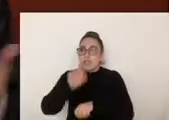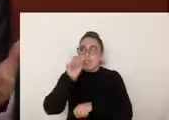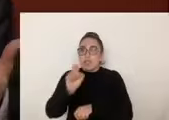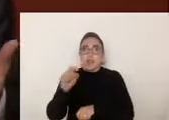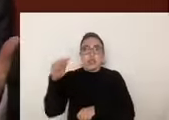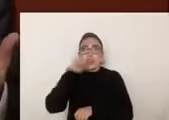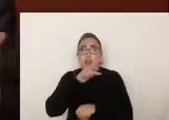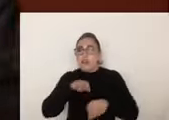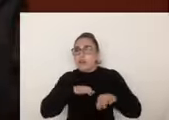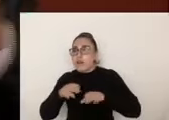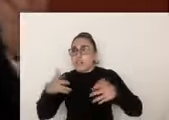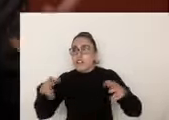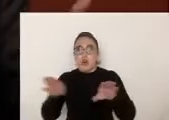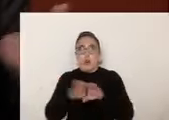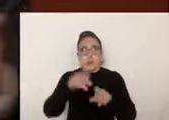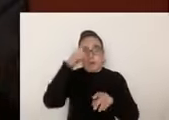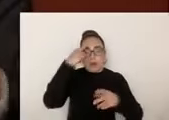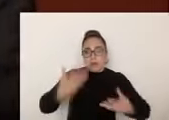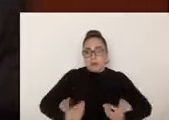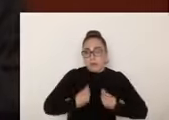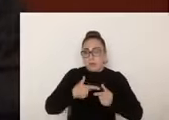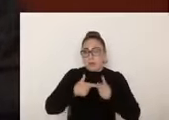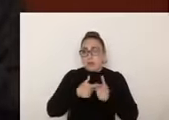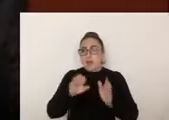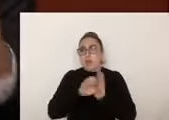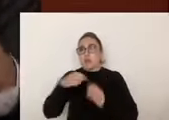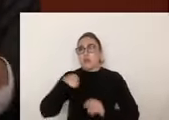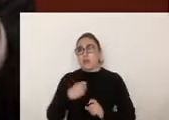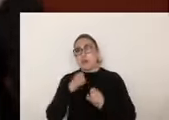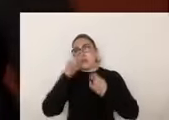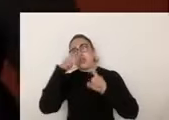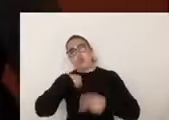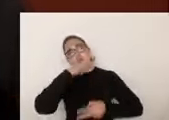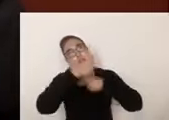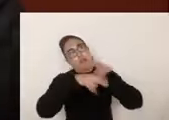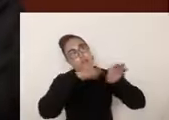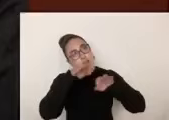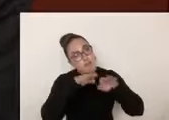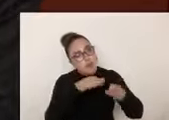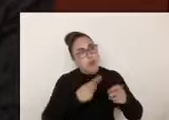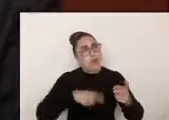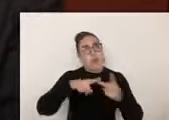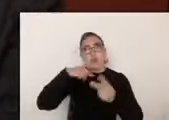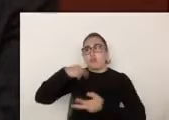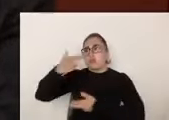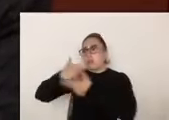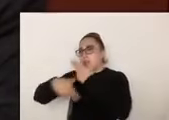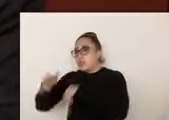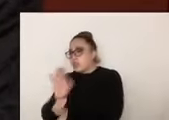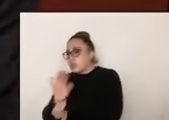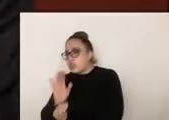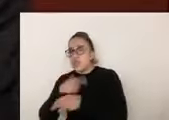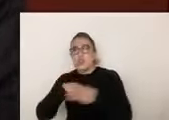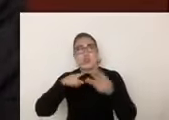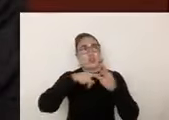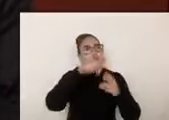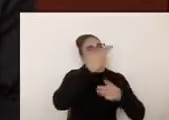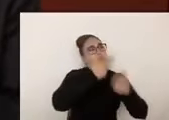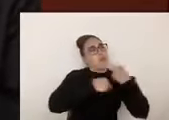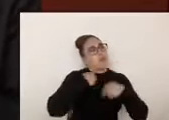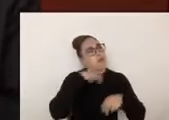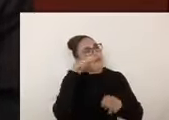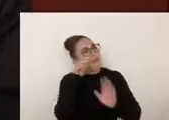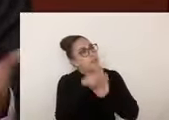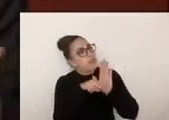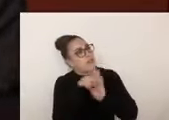de inmediato. Mientras que yo me levanto y digo, voy al trabajo, hago mis cosas, voy luego al cine, veo una cosa en Netflix, estas personas están todo